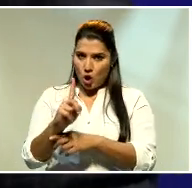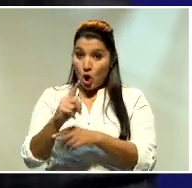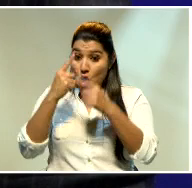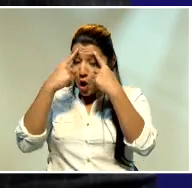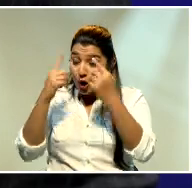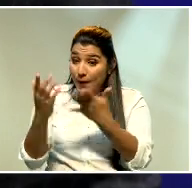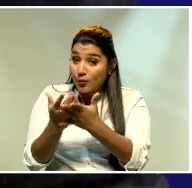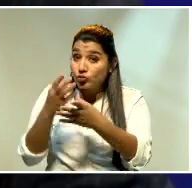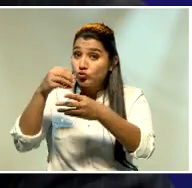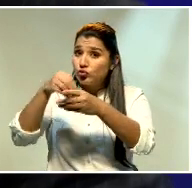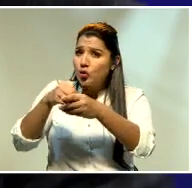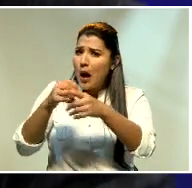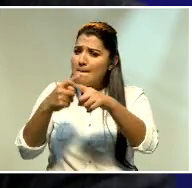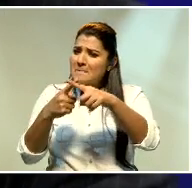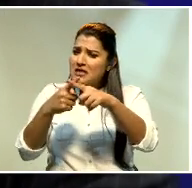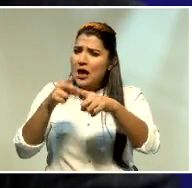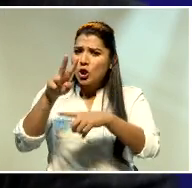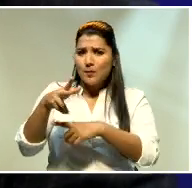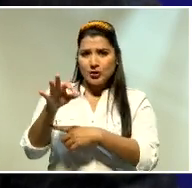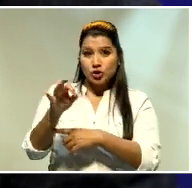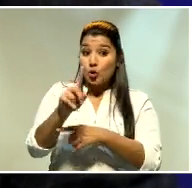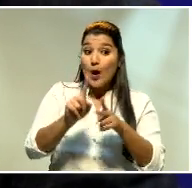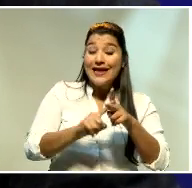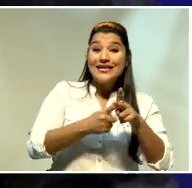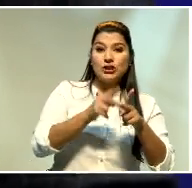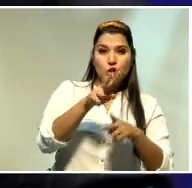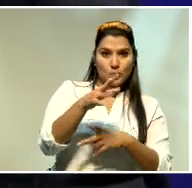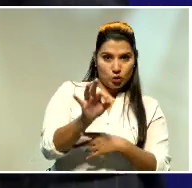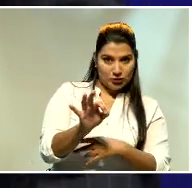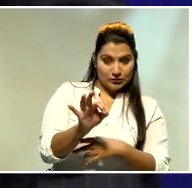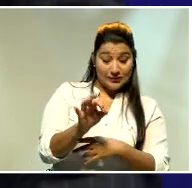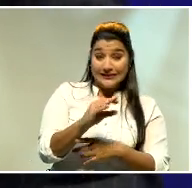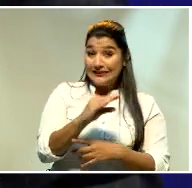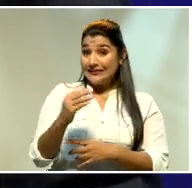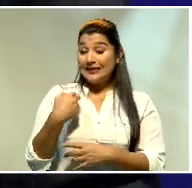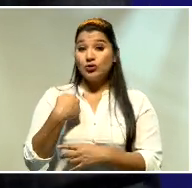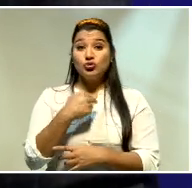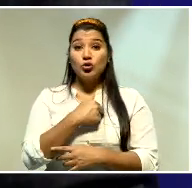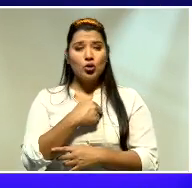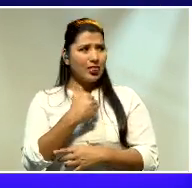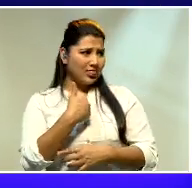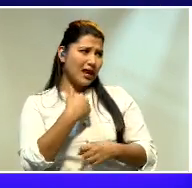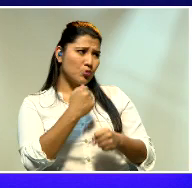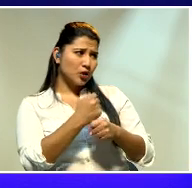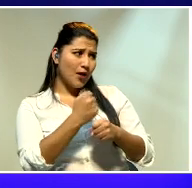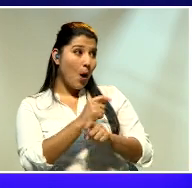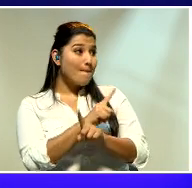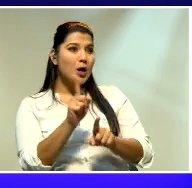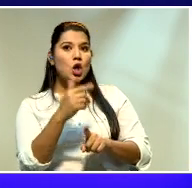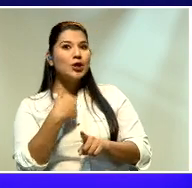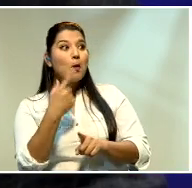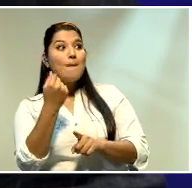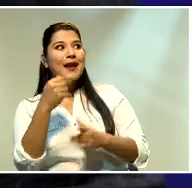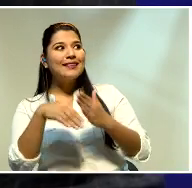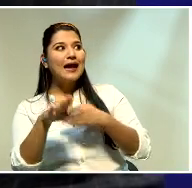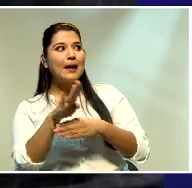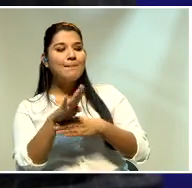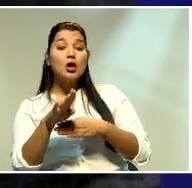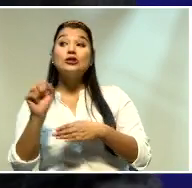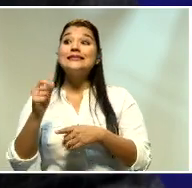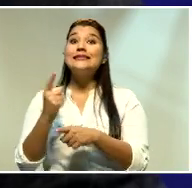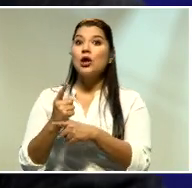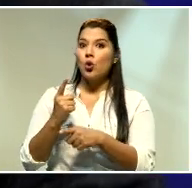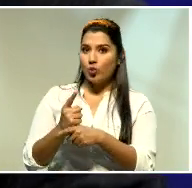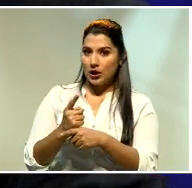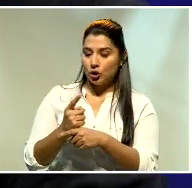a mediados del 2019 y no a inicios. De no haber tenido... Teníamos trabajo, pero no teníamos plata en el banco. Exactamente. De